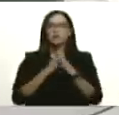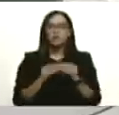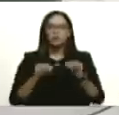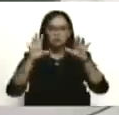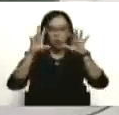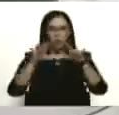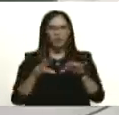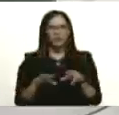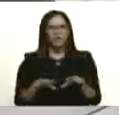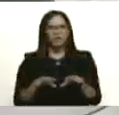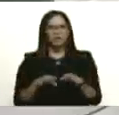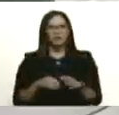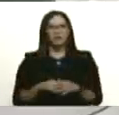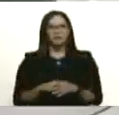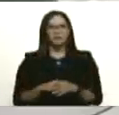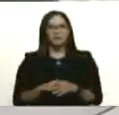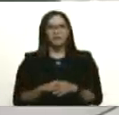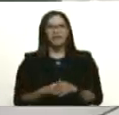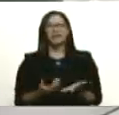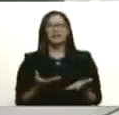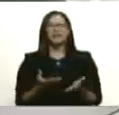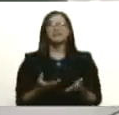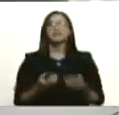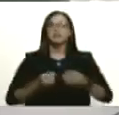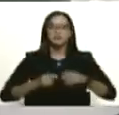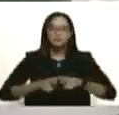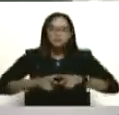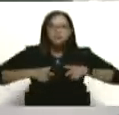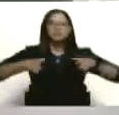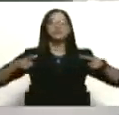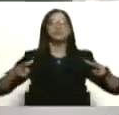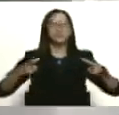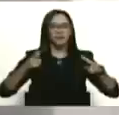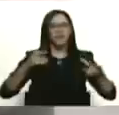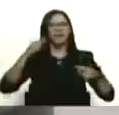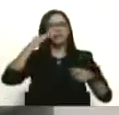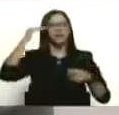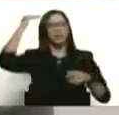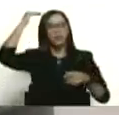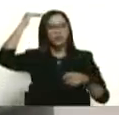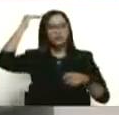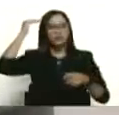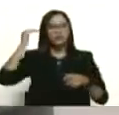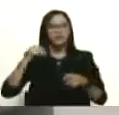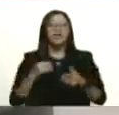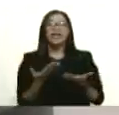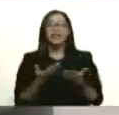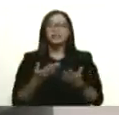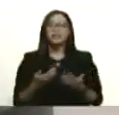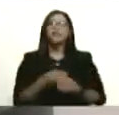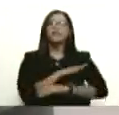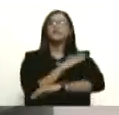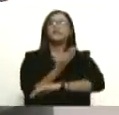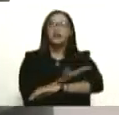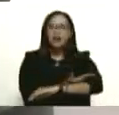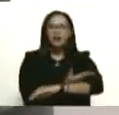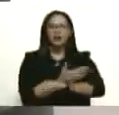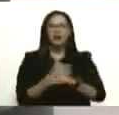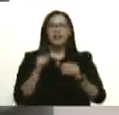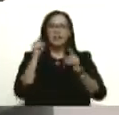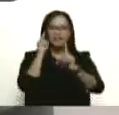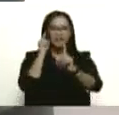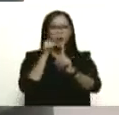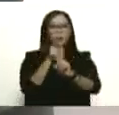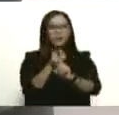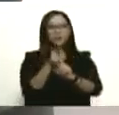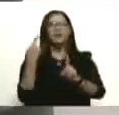documentales es alimentar esa madurez, es reforzar esa convicción